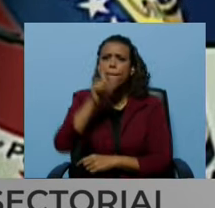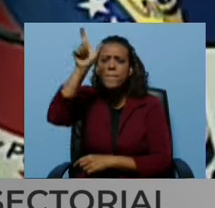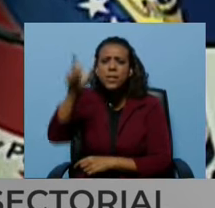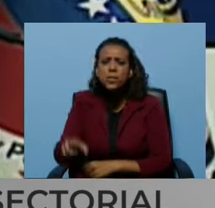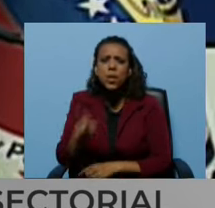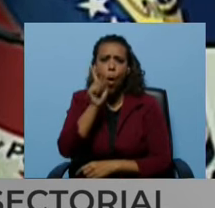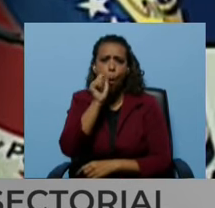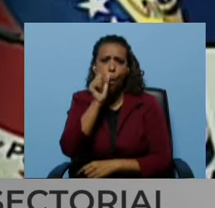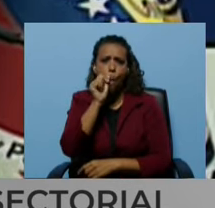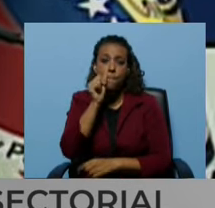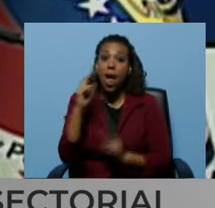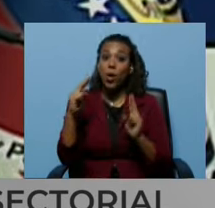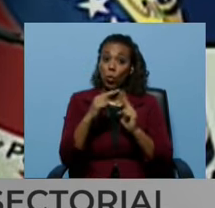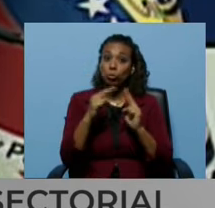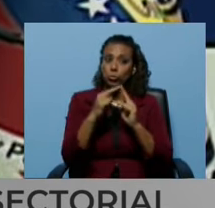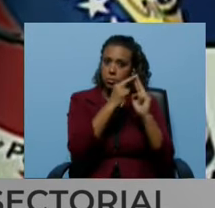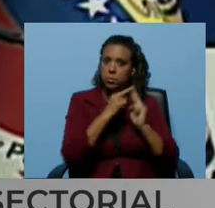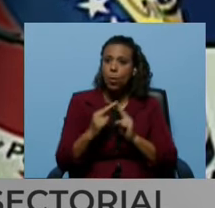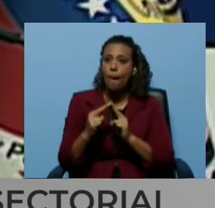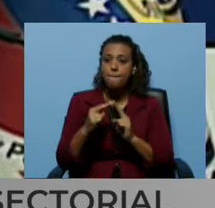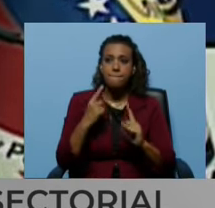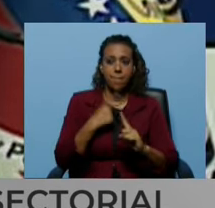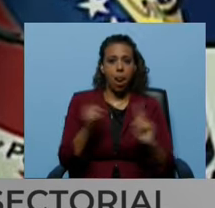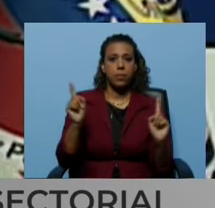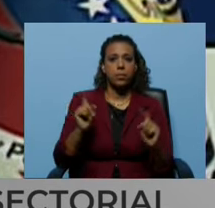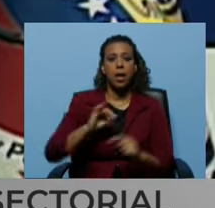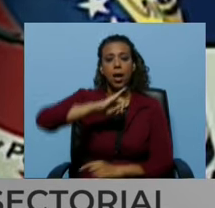Nombre nuevo pero conocido,